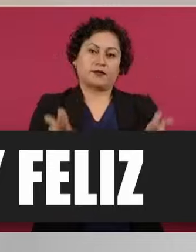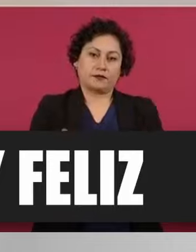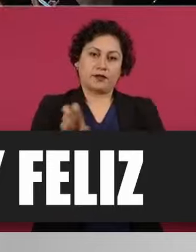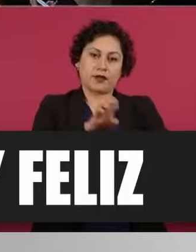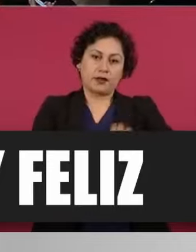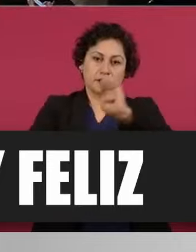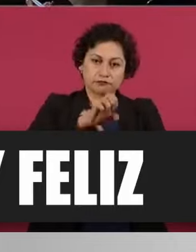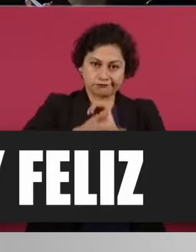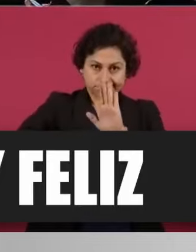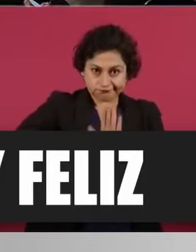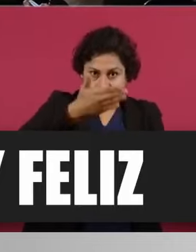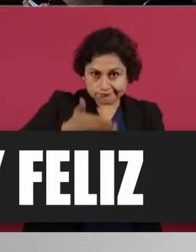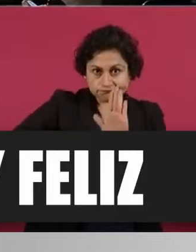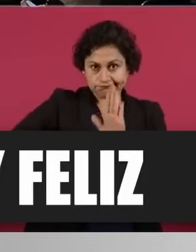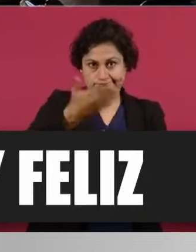Si se